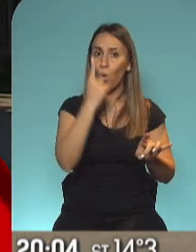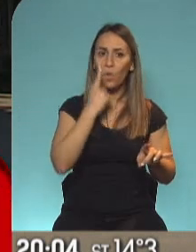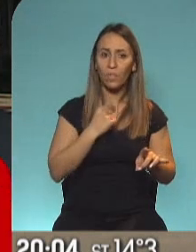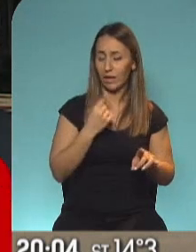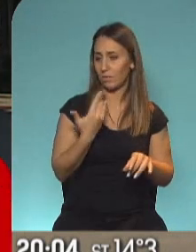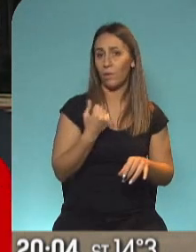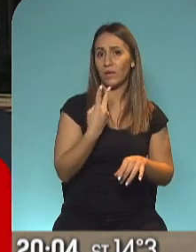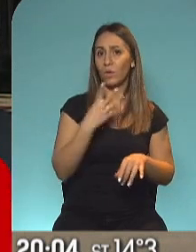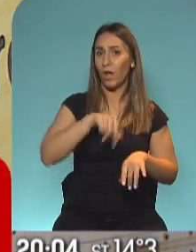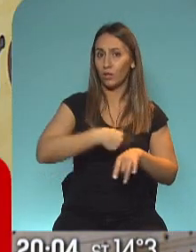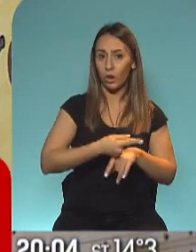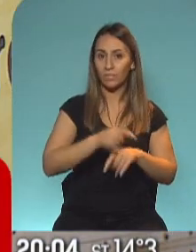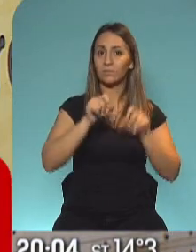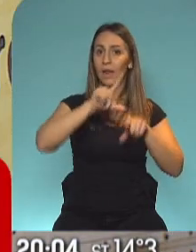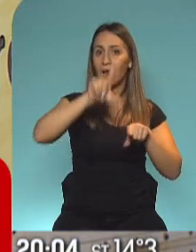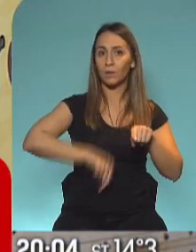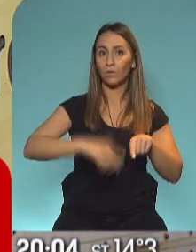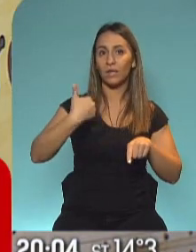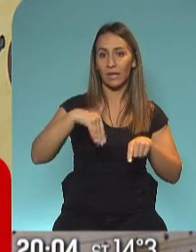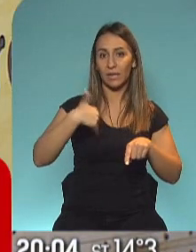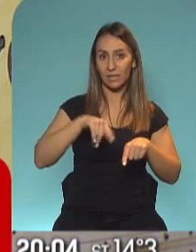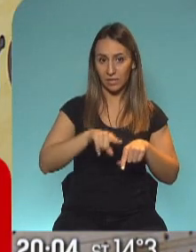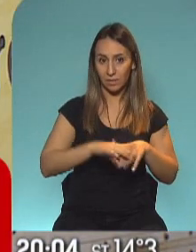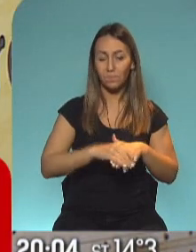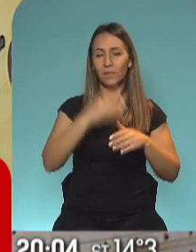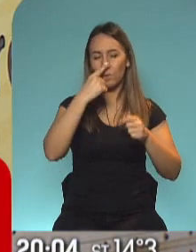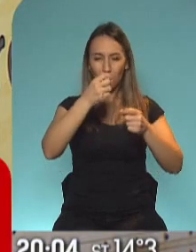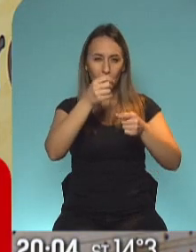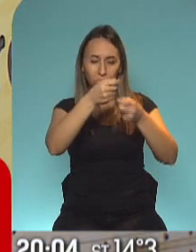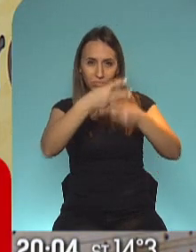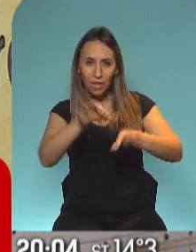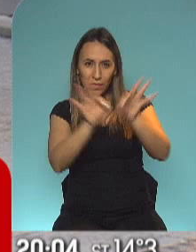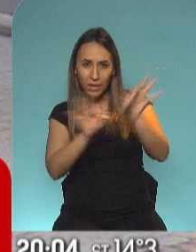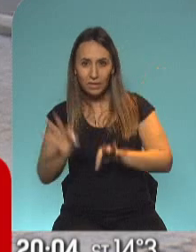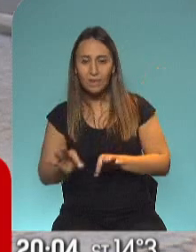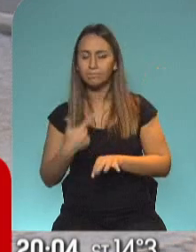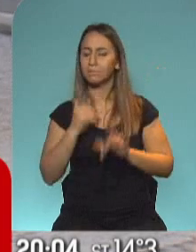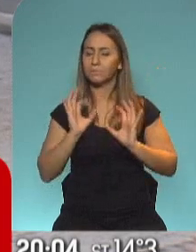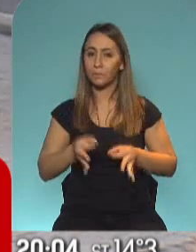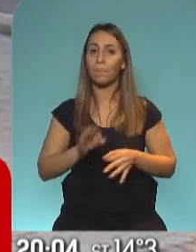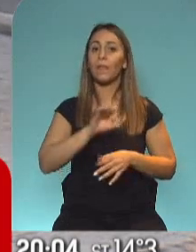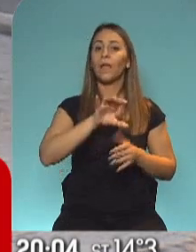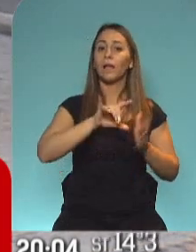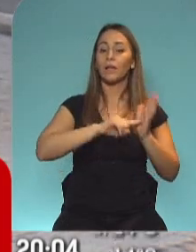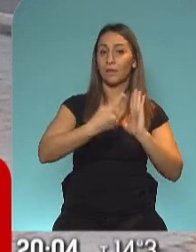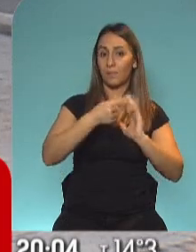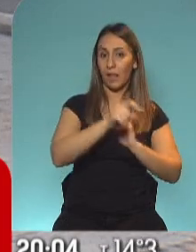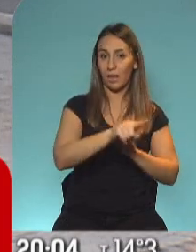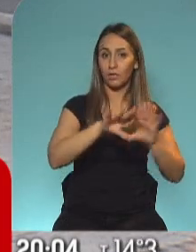últimas 24 horas en la República Argentina, y en el desglose de lo que se puede saber es que la ciudad de Buenos Aires cuenta